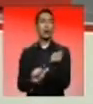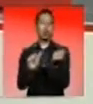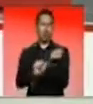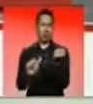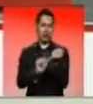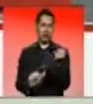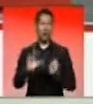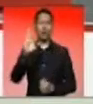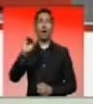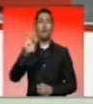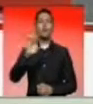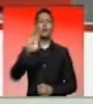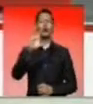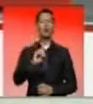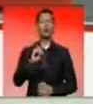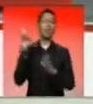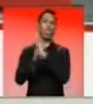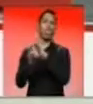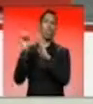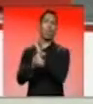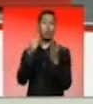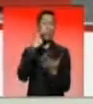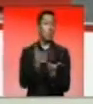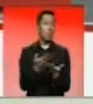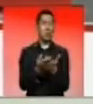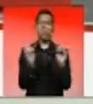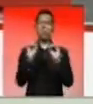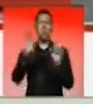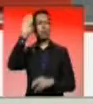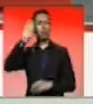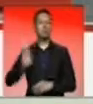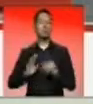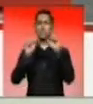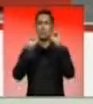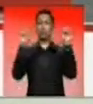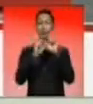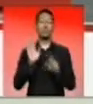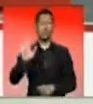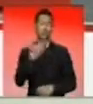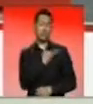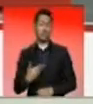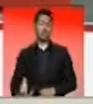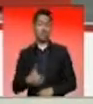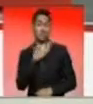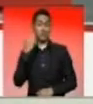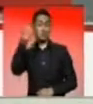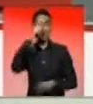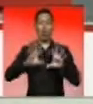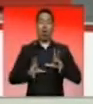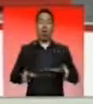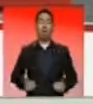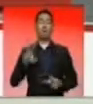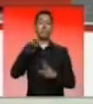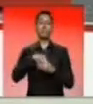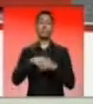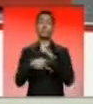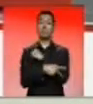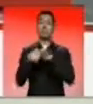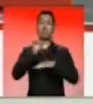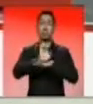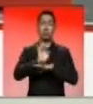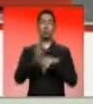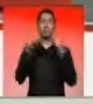Correa presentará nuevas denuncias sin fundamentos en el caso Odebrecht. El mandatario también se refirió a la corrupción en Petroecuador y los